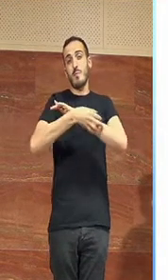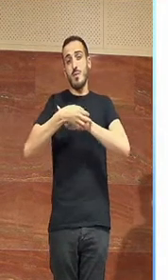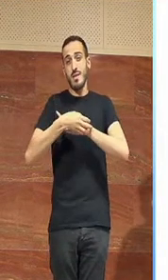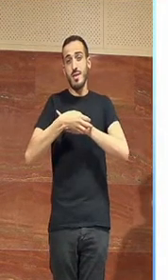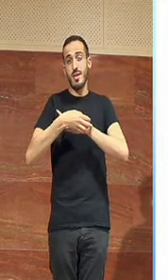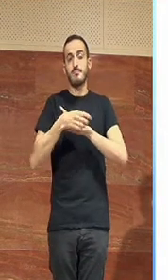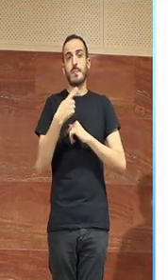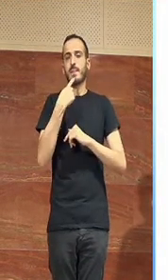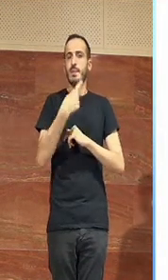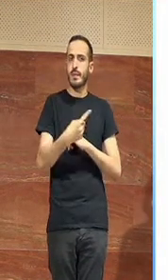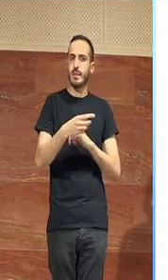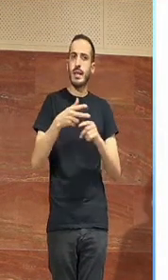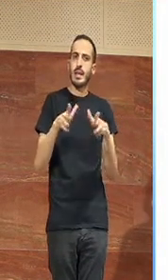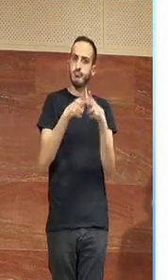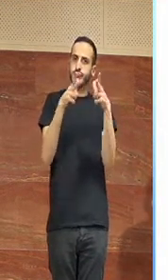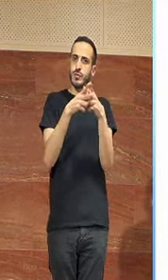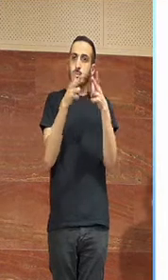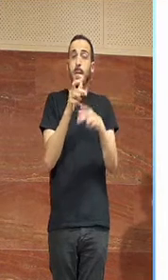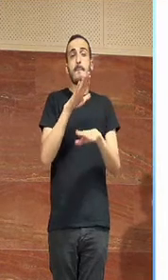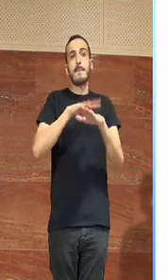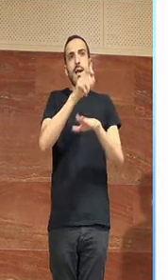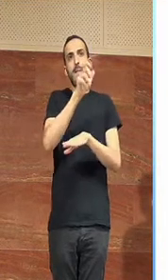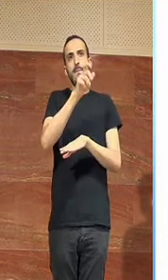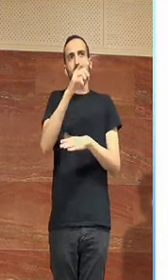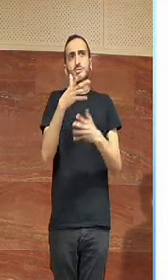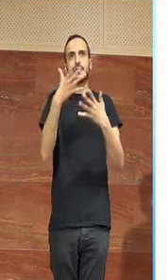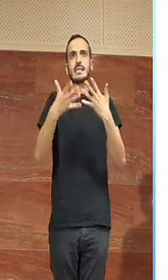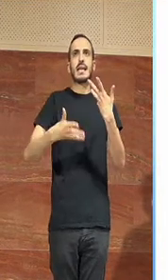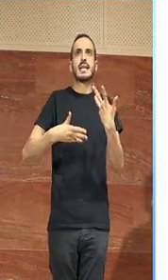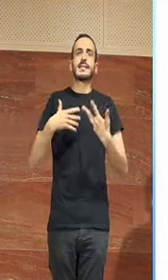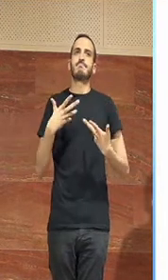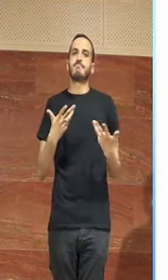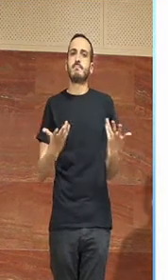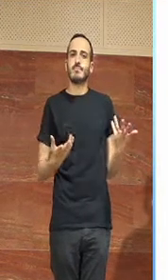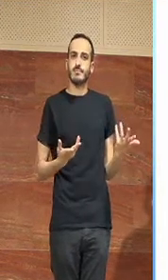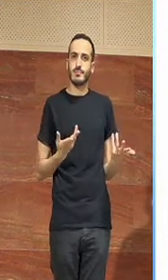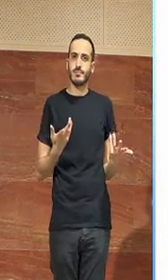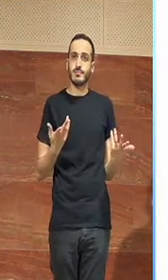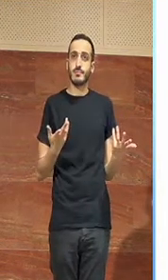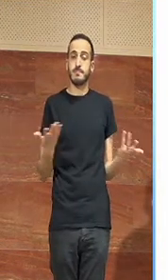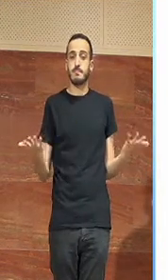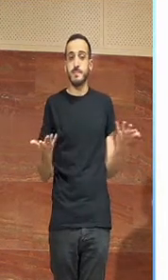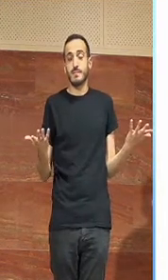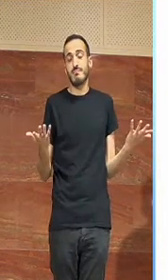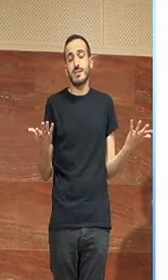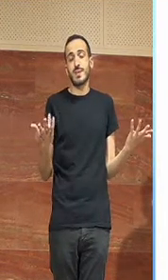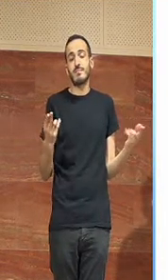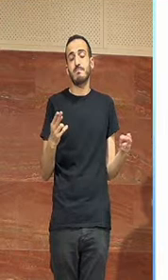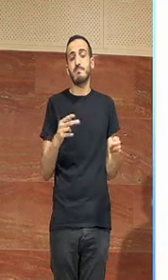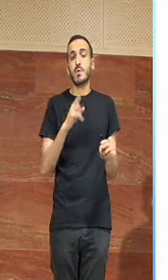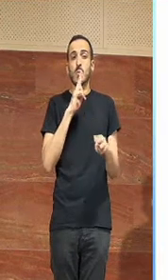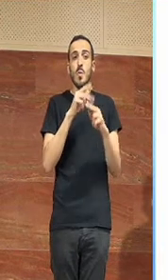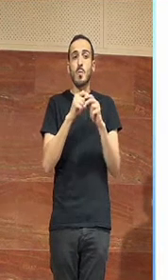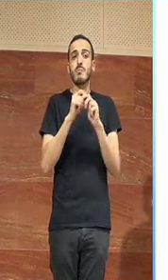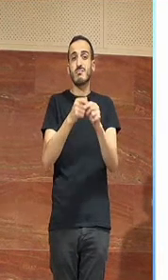para las personas que tienen la denominación de indigentes está en